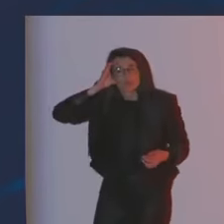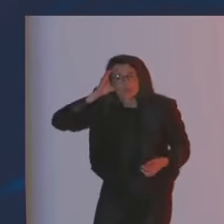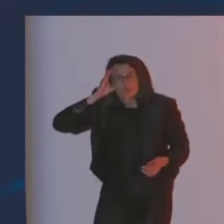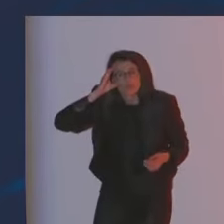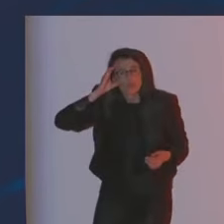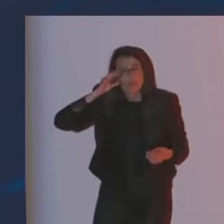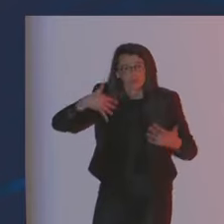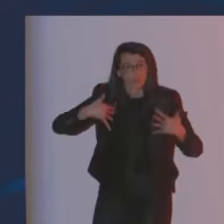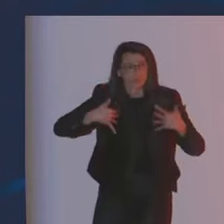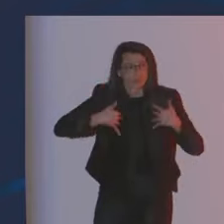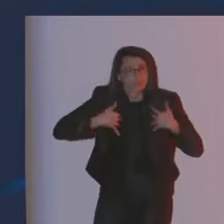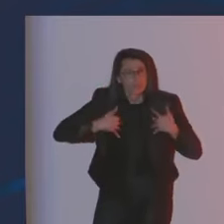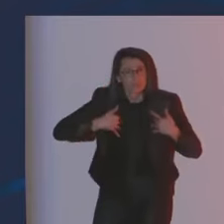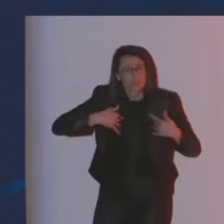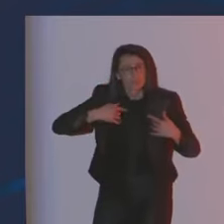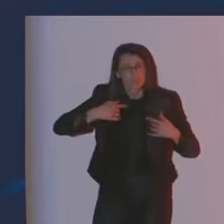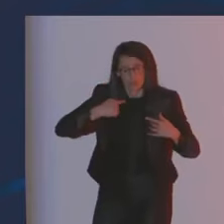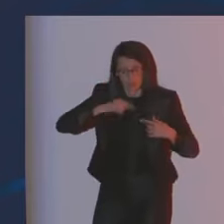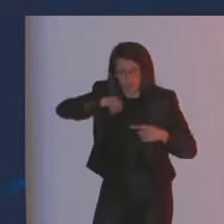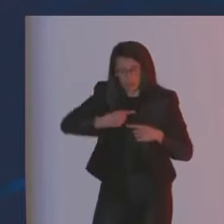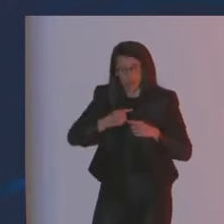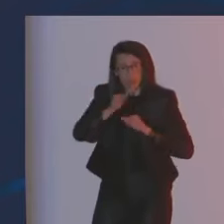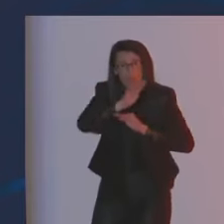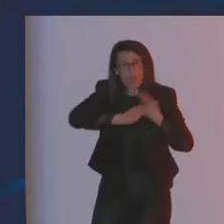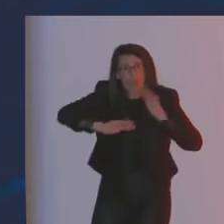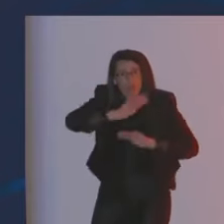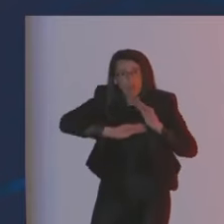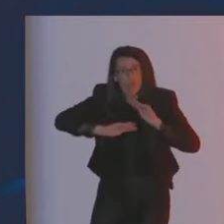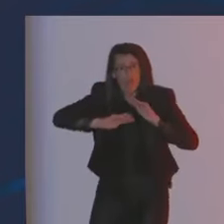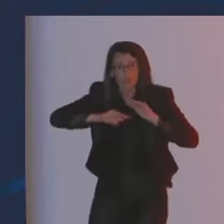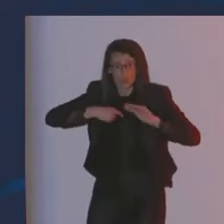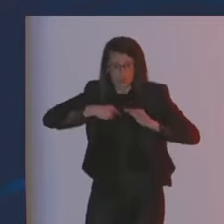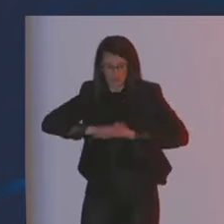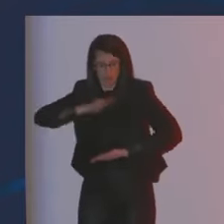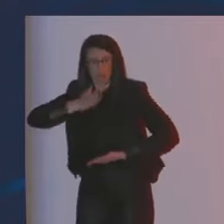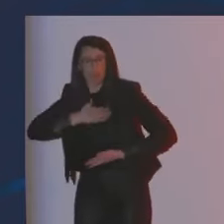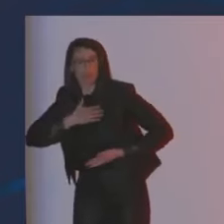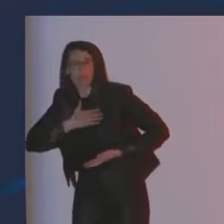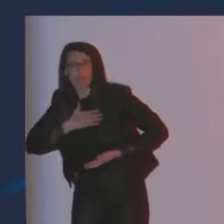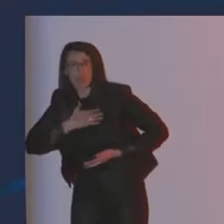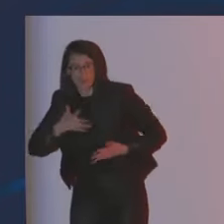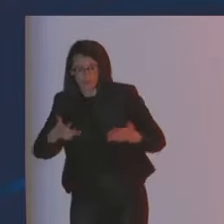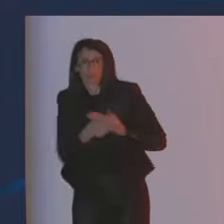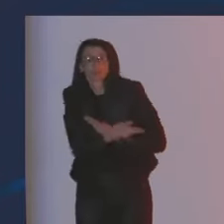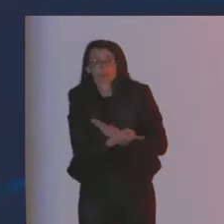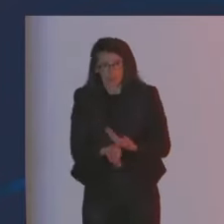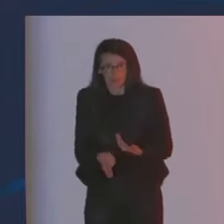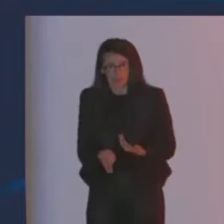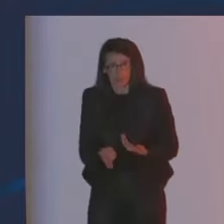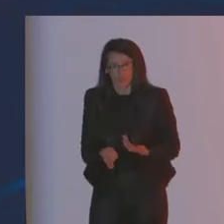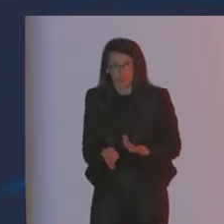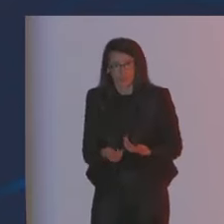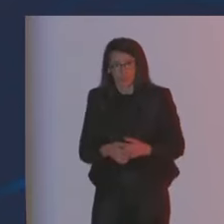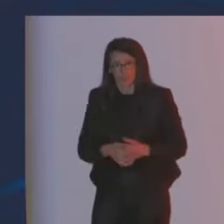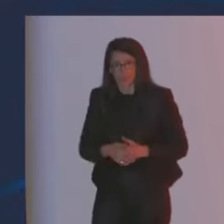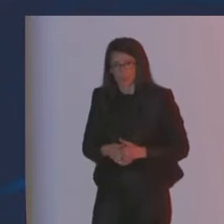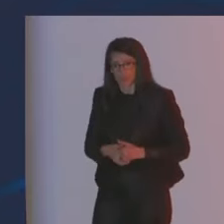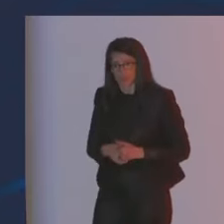sufrimiento, actuar para corregirlo y en las medidas de mis posibilidades intentar prevenirlo.